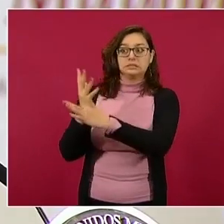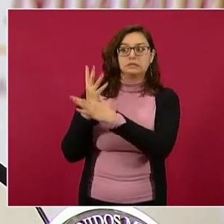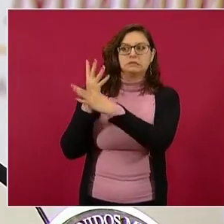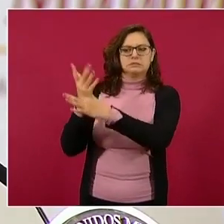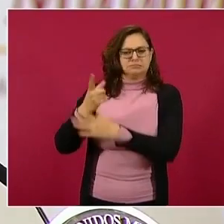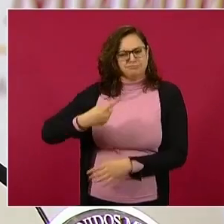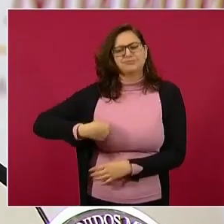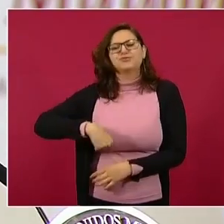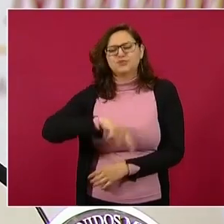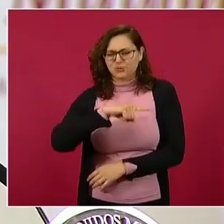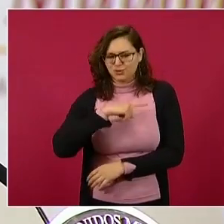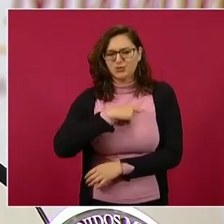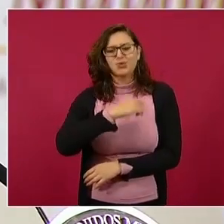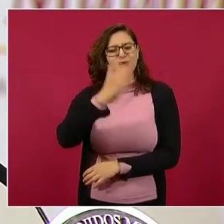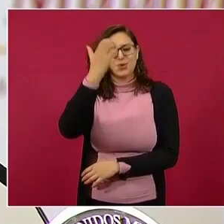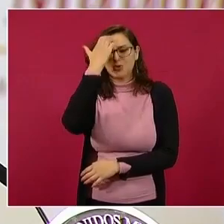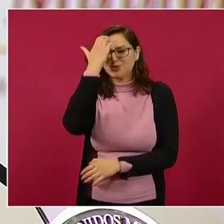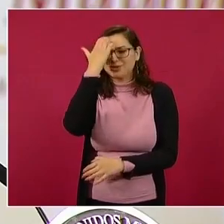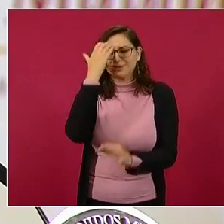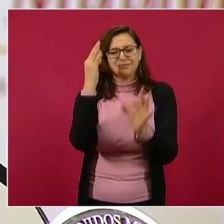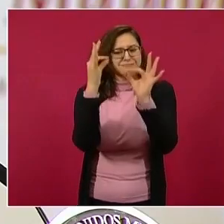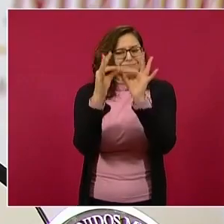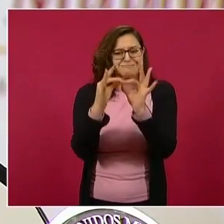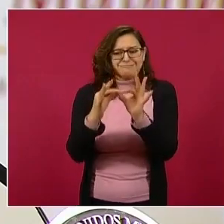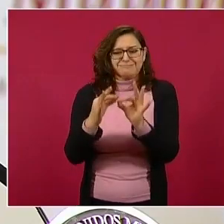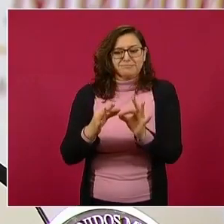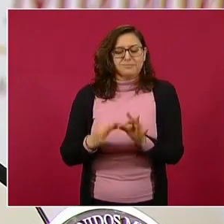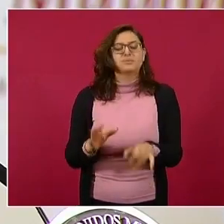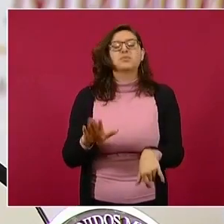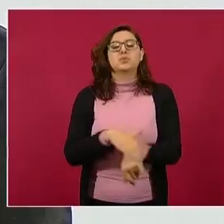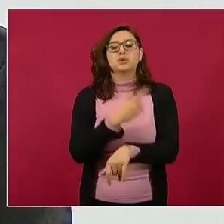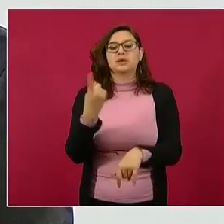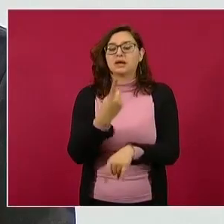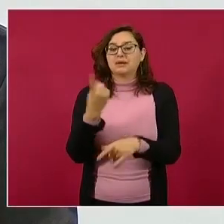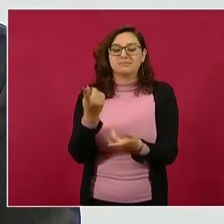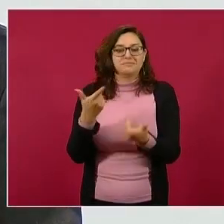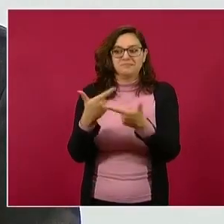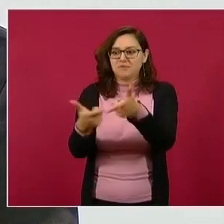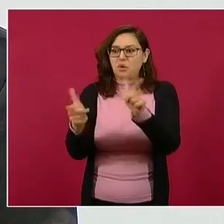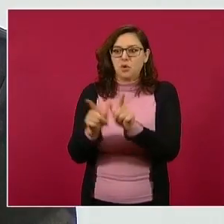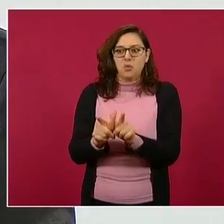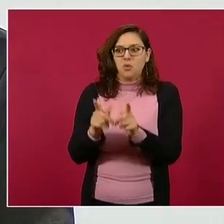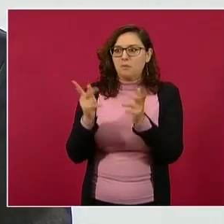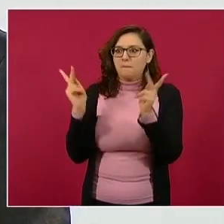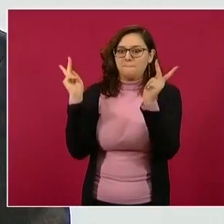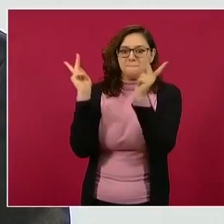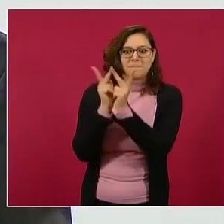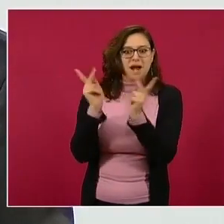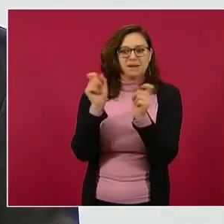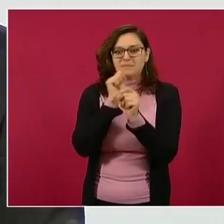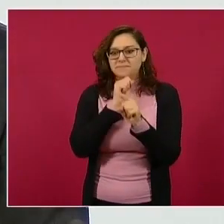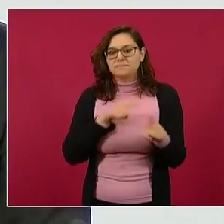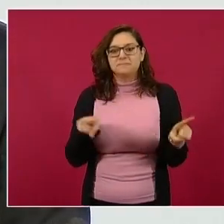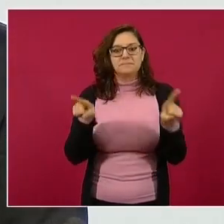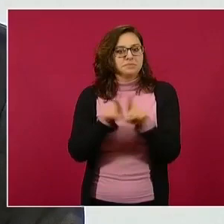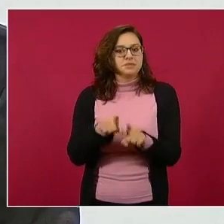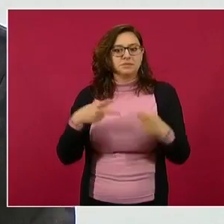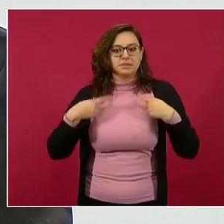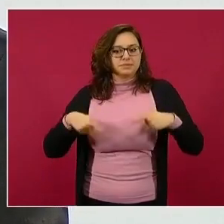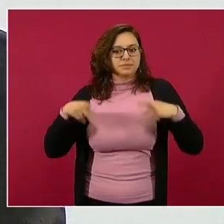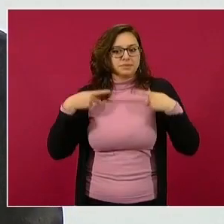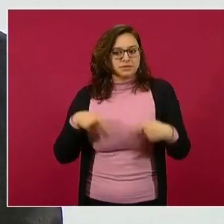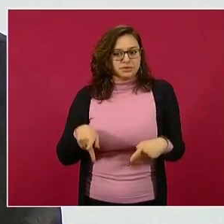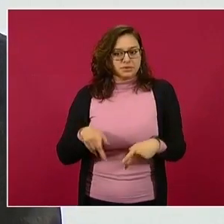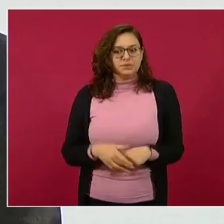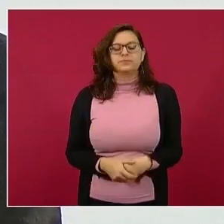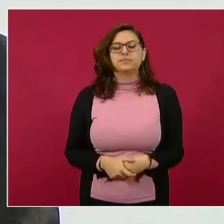haciendo en la OMS, porque son las mismas que se hacen en el grupo de asesoramiento en México. Había por